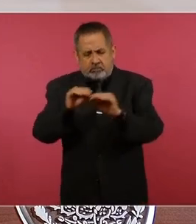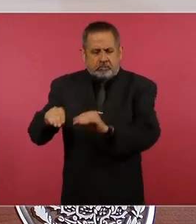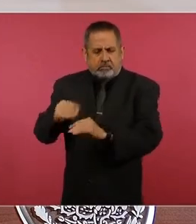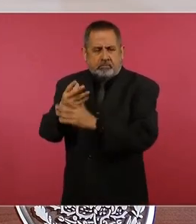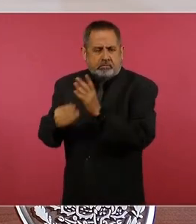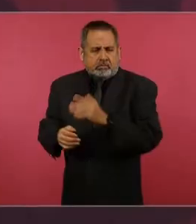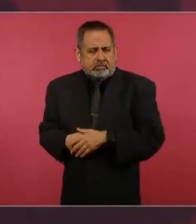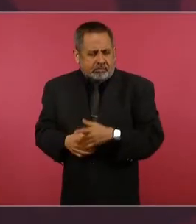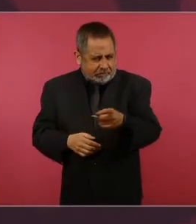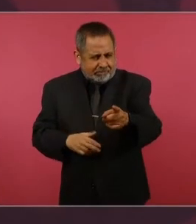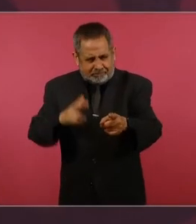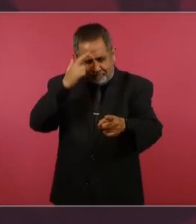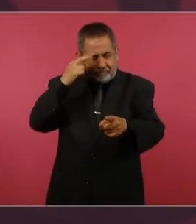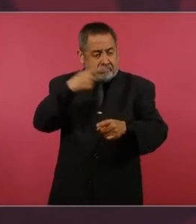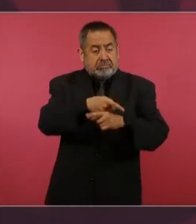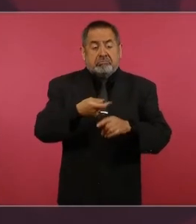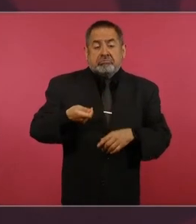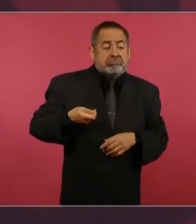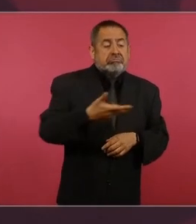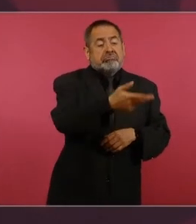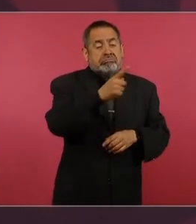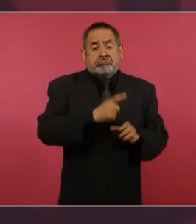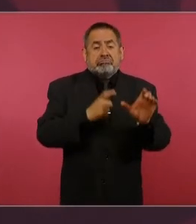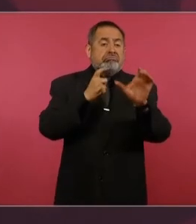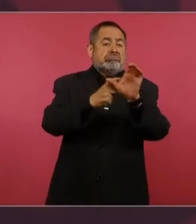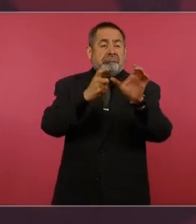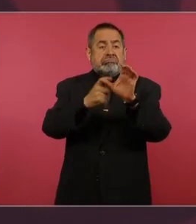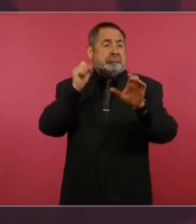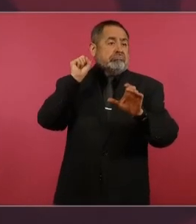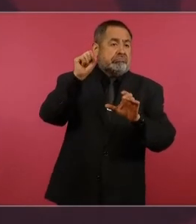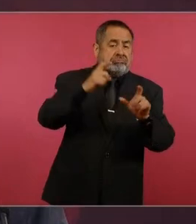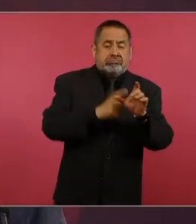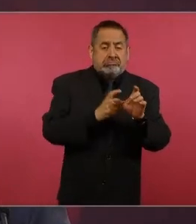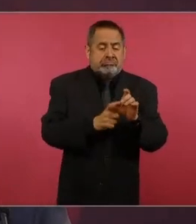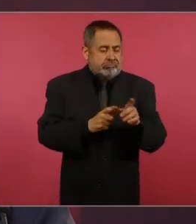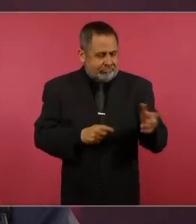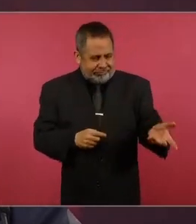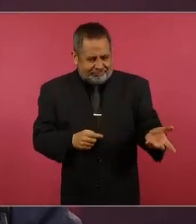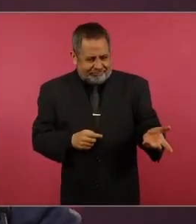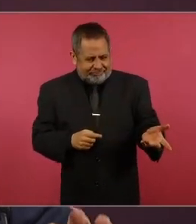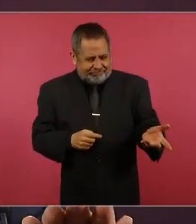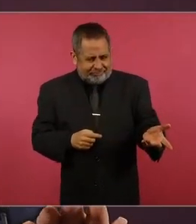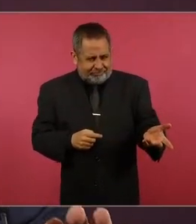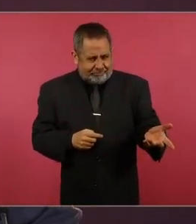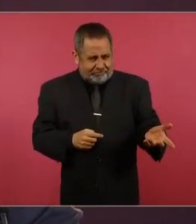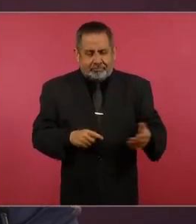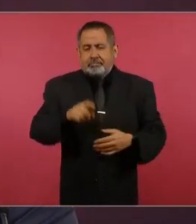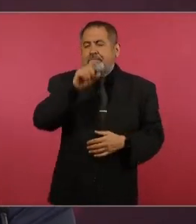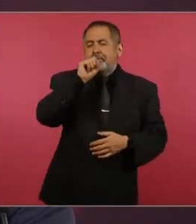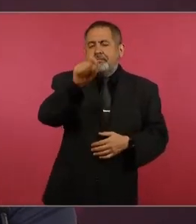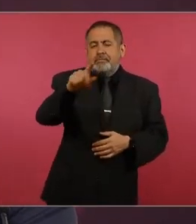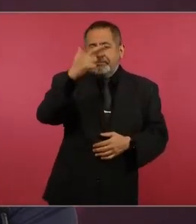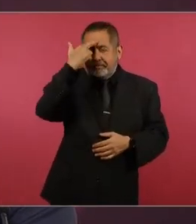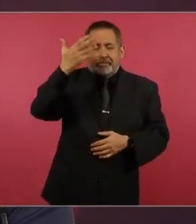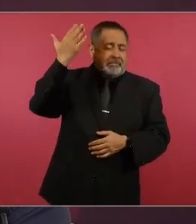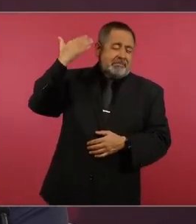eran acusados de comunistas los que venían